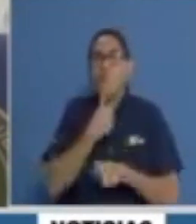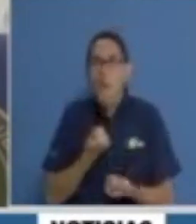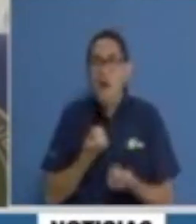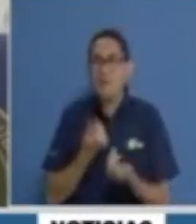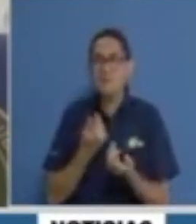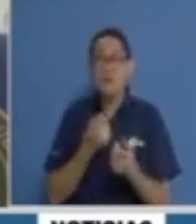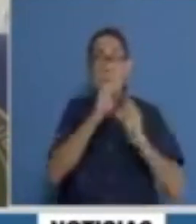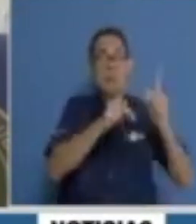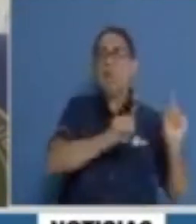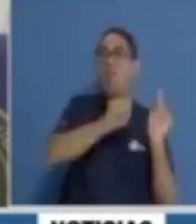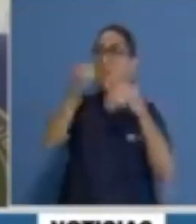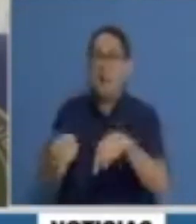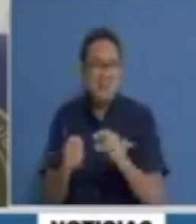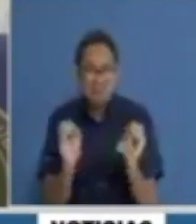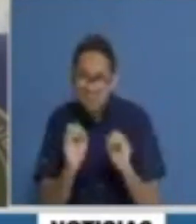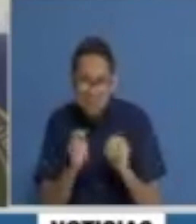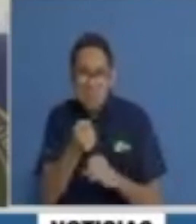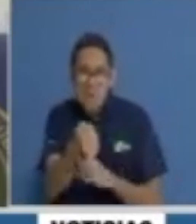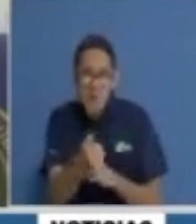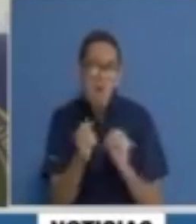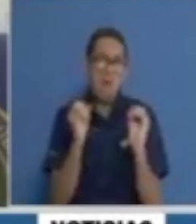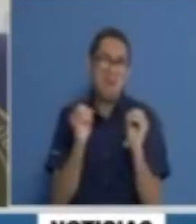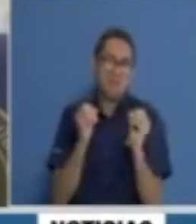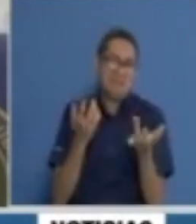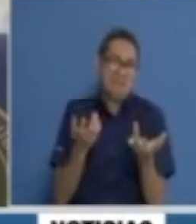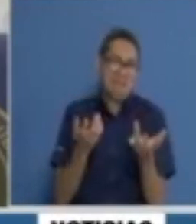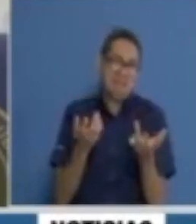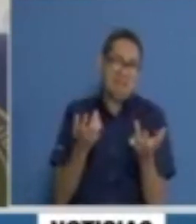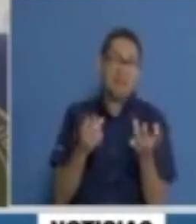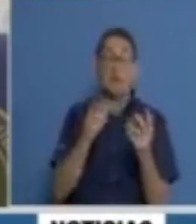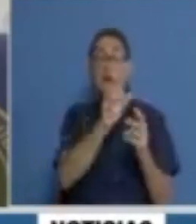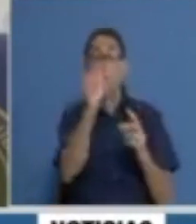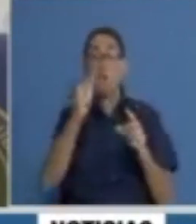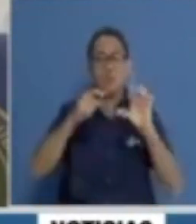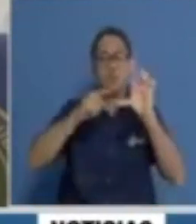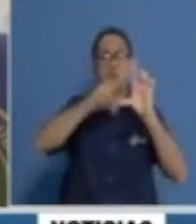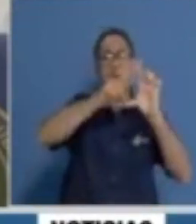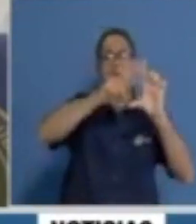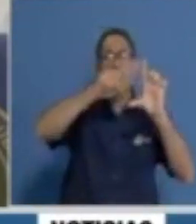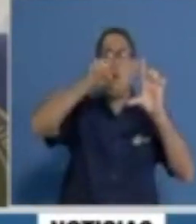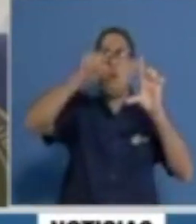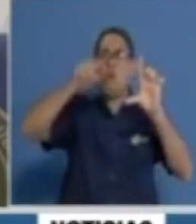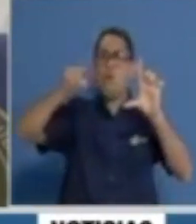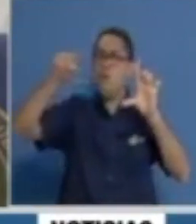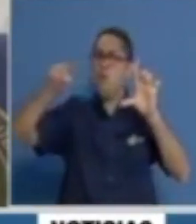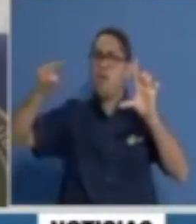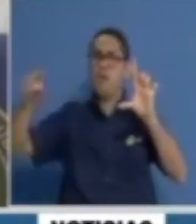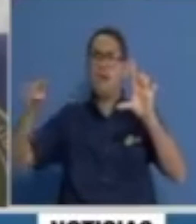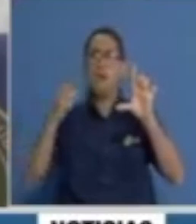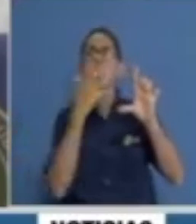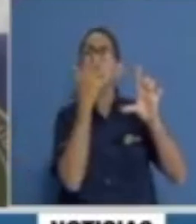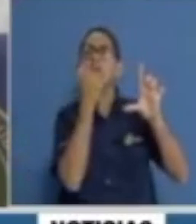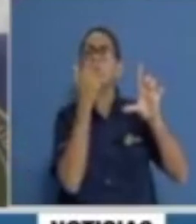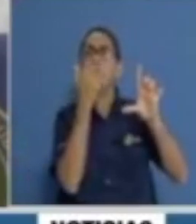demanda de la población durante esos días. Y lo que observamos en la línea naranja es simplemente utilizar